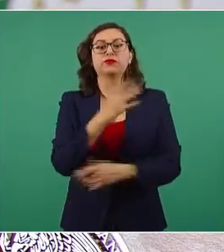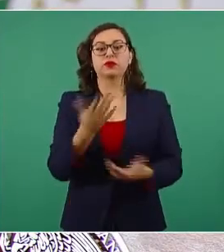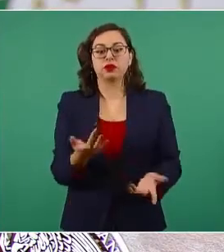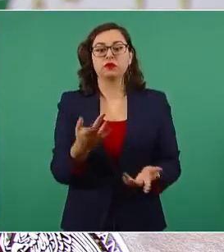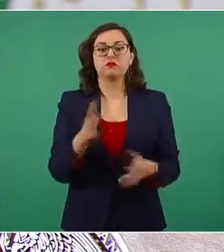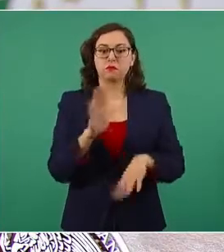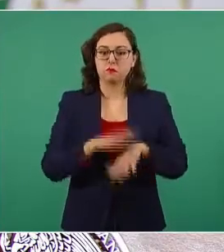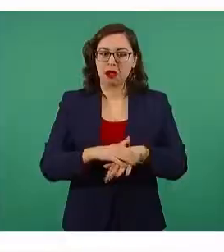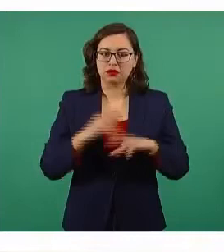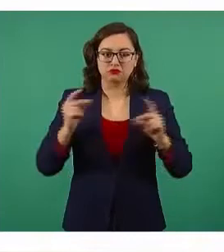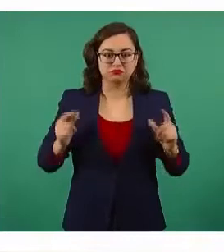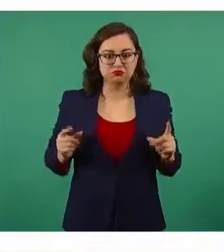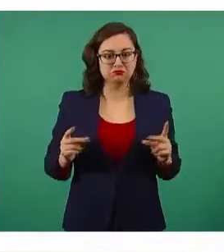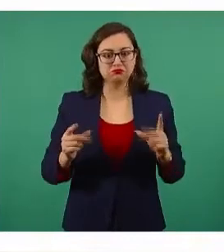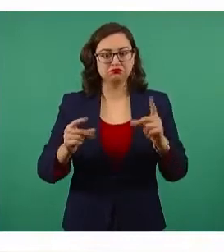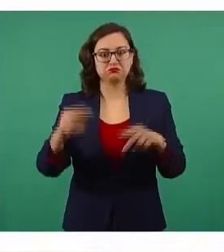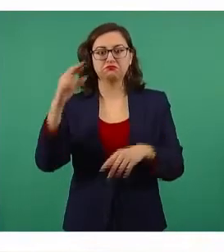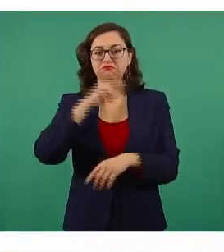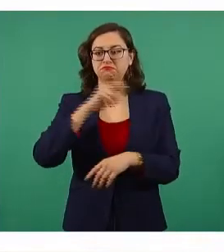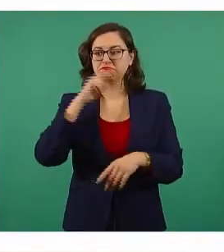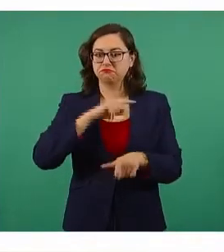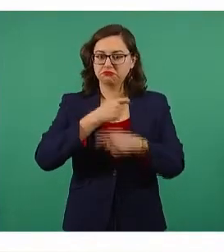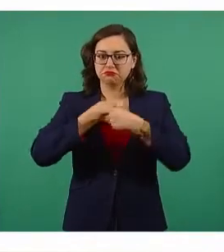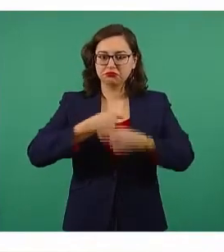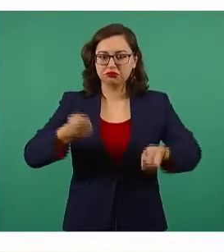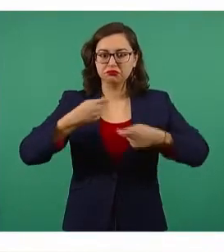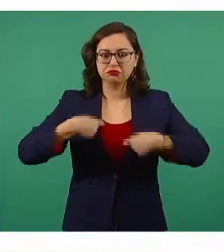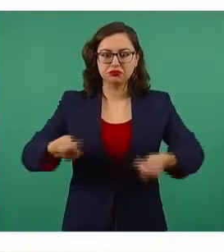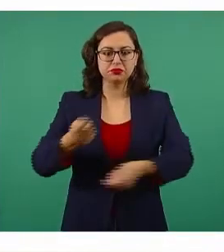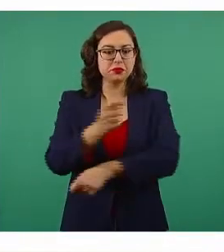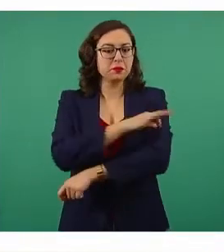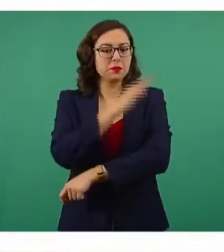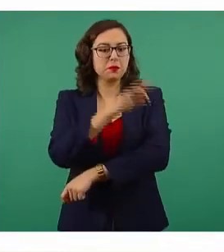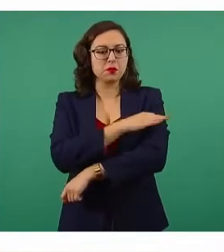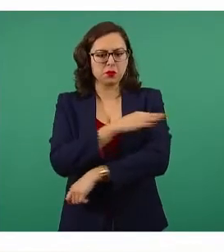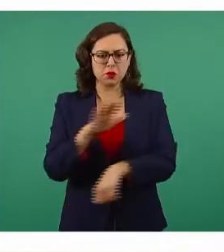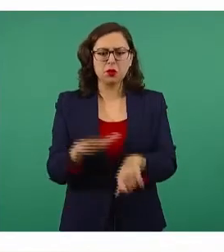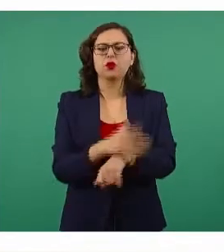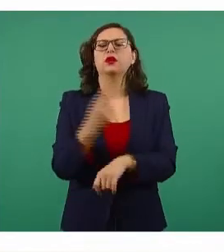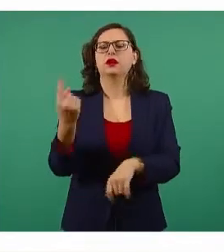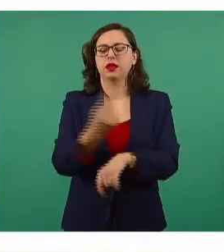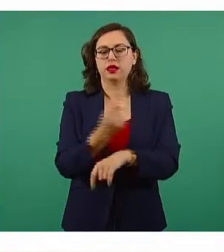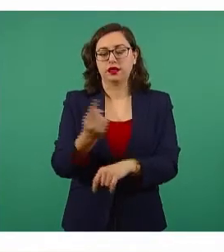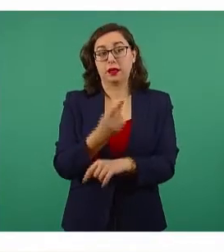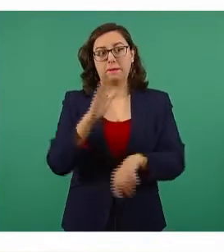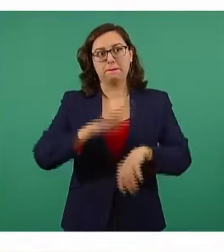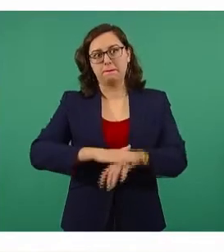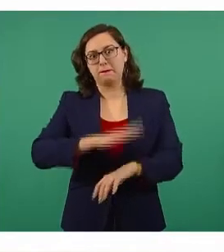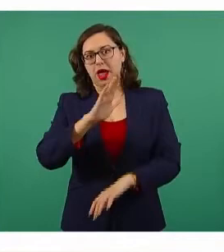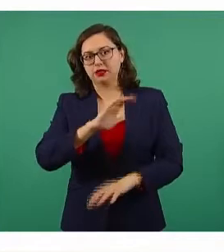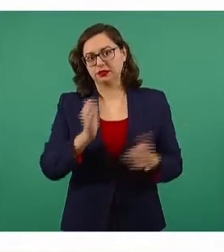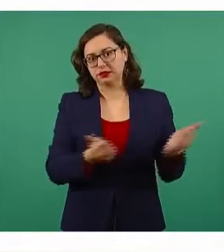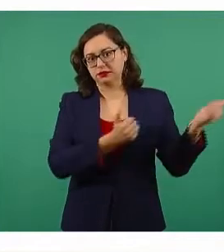poner vacunas, en primer lugar porque la capacidad de recibirlas es mayor y estamos